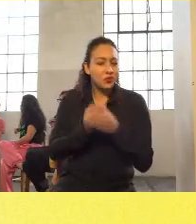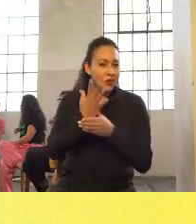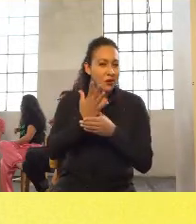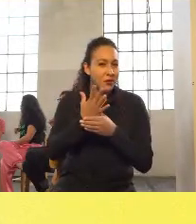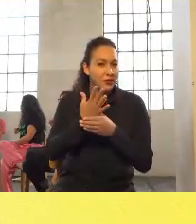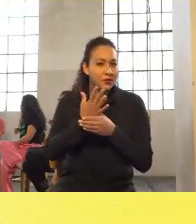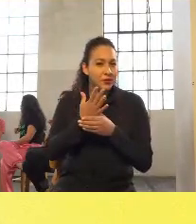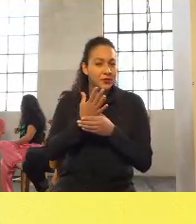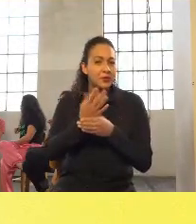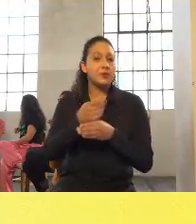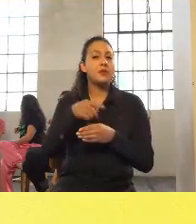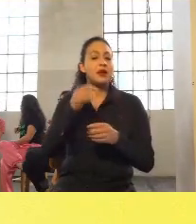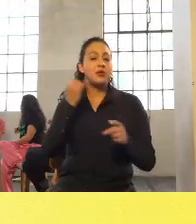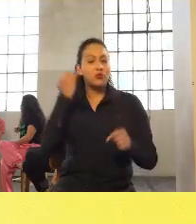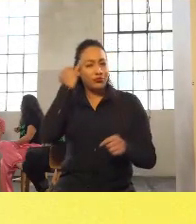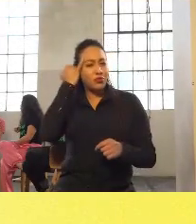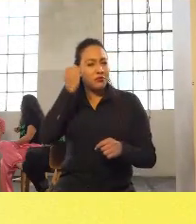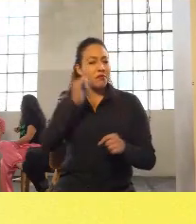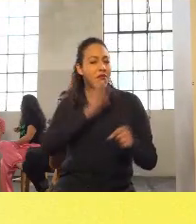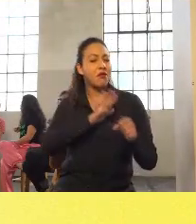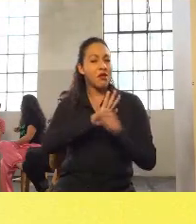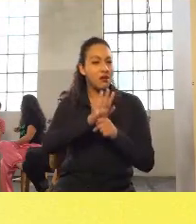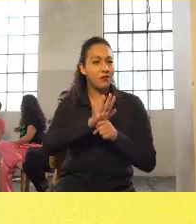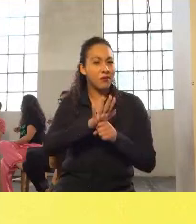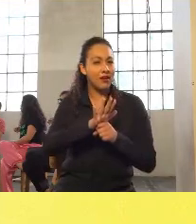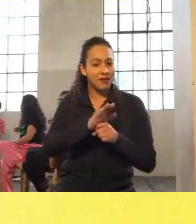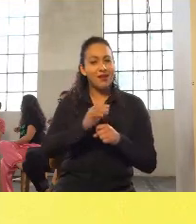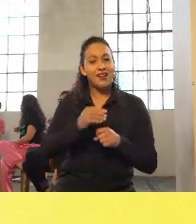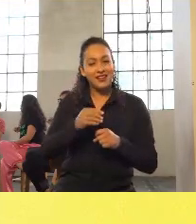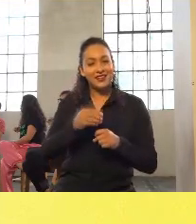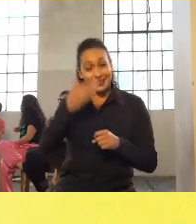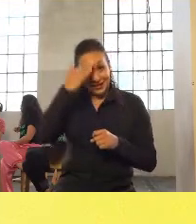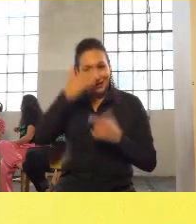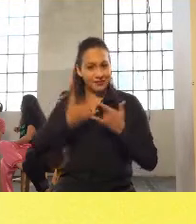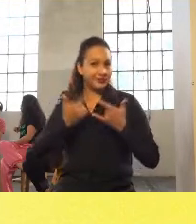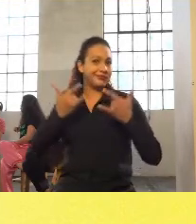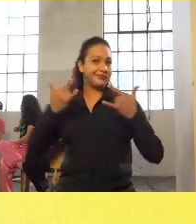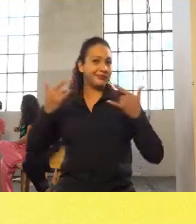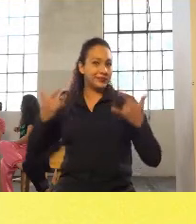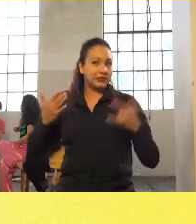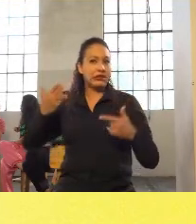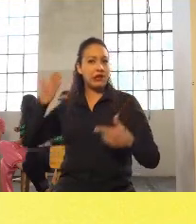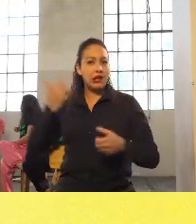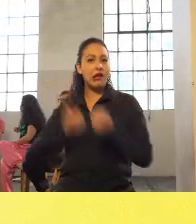que está completamente basado en estos muchos años, ¿no? que hay detrás de investigación.